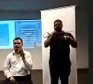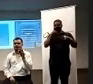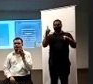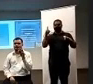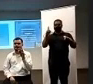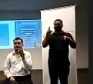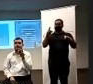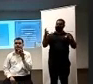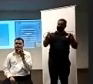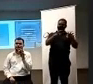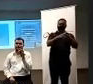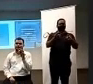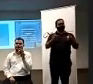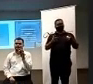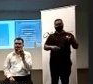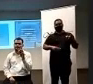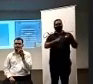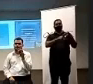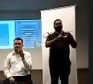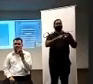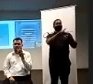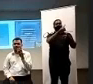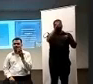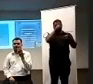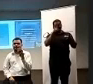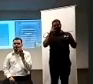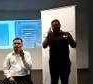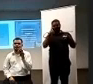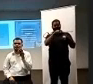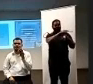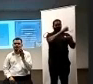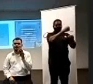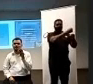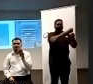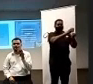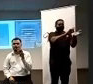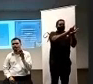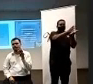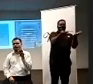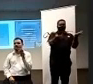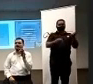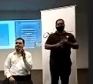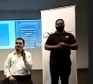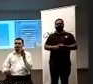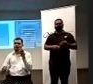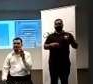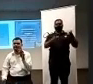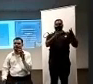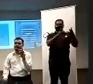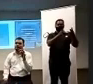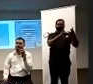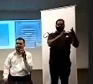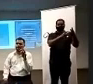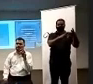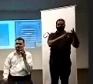mayoría de las pasantías de personas con discapacidad. La persona con discapacidad auditiva sufre con el tema del tapabocas y de